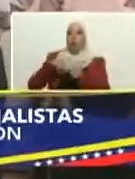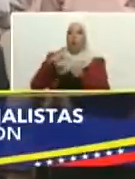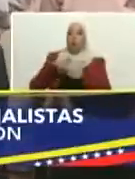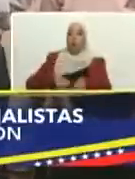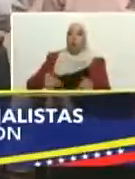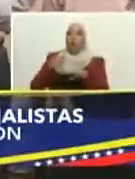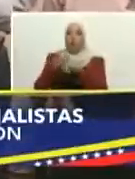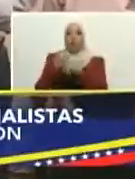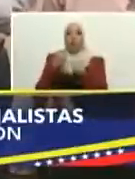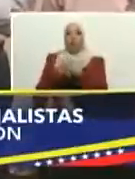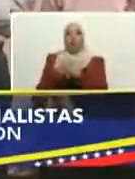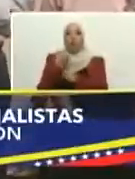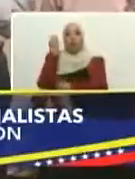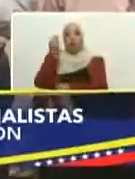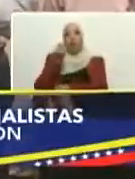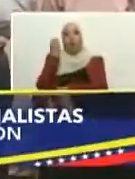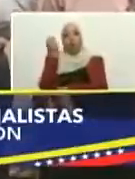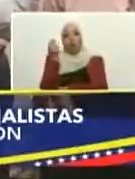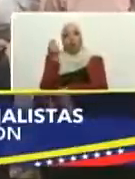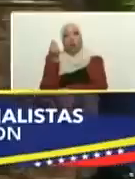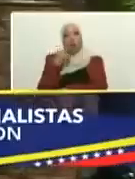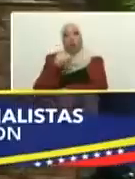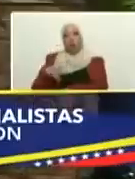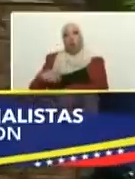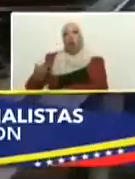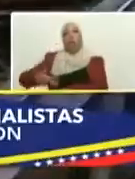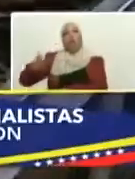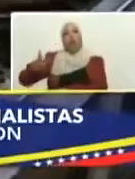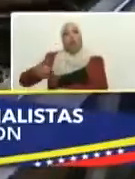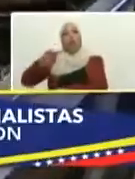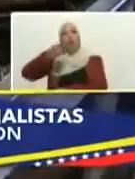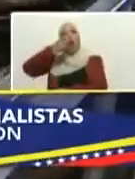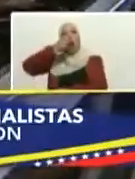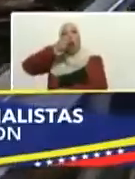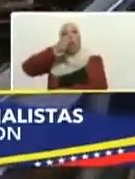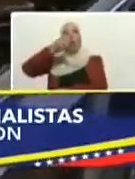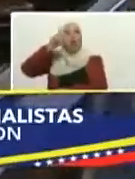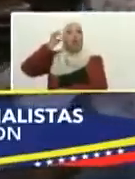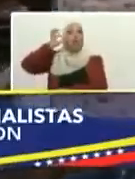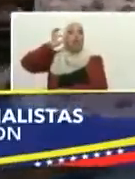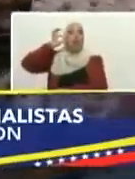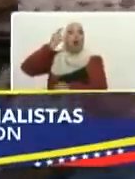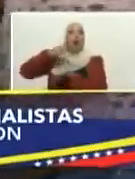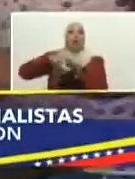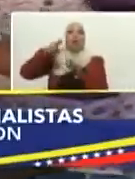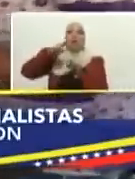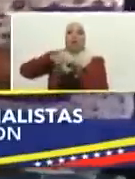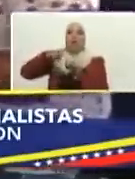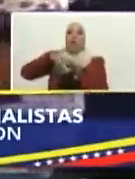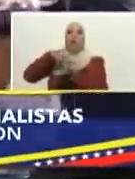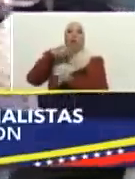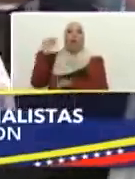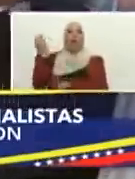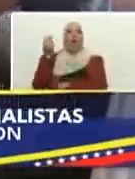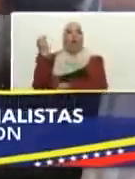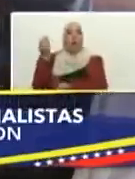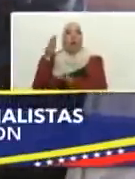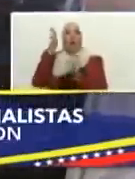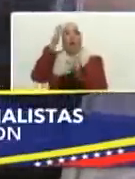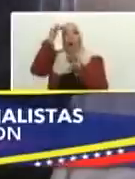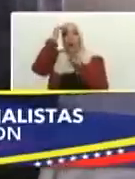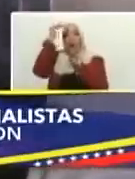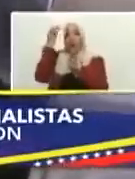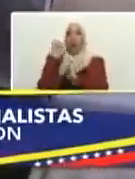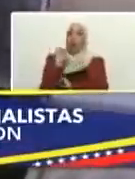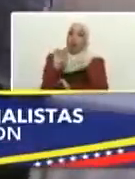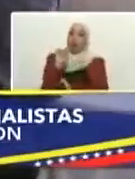universo está el ser humano. Para nosotros lo importante es el hombre, la mujer, el niño, el joven, su atención desde todo punto